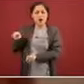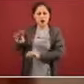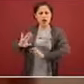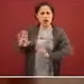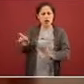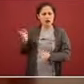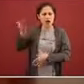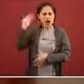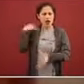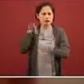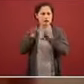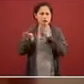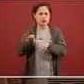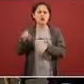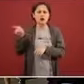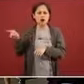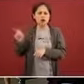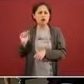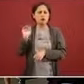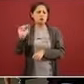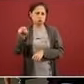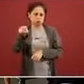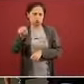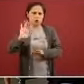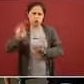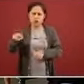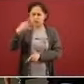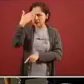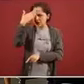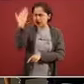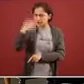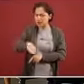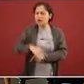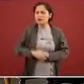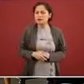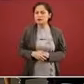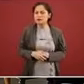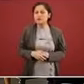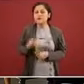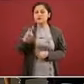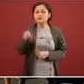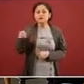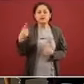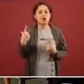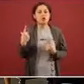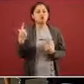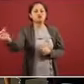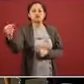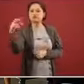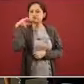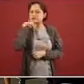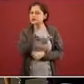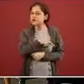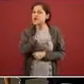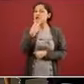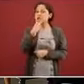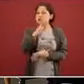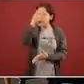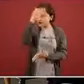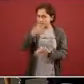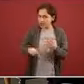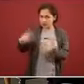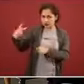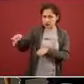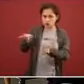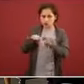habíamos platicado, ya están enterados, pero salieron pronto y ya no tuve oportunidad de entregarles el trabajo